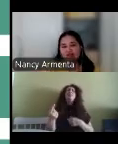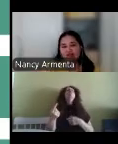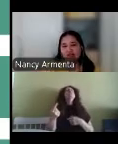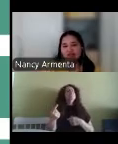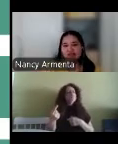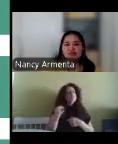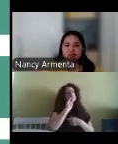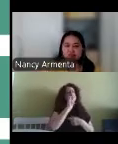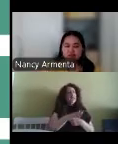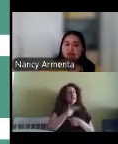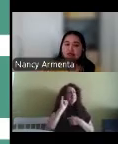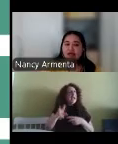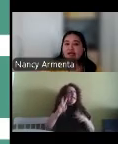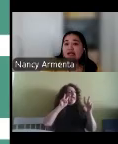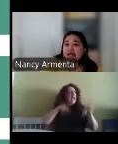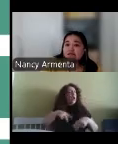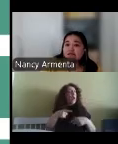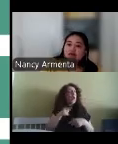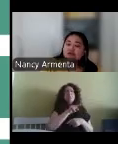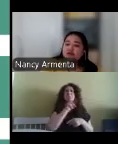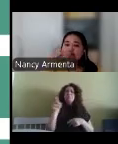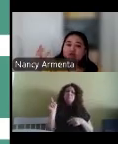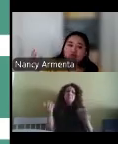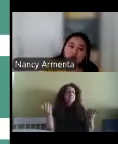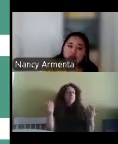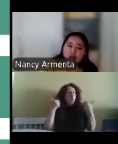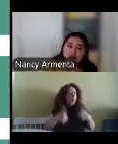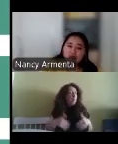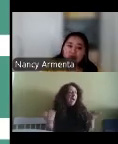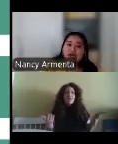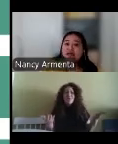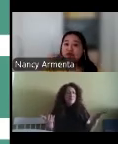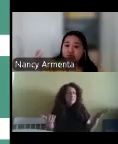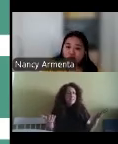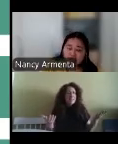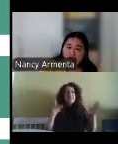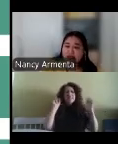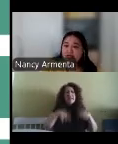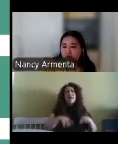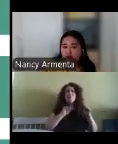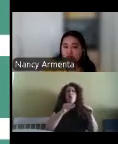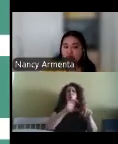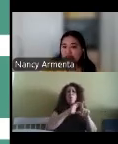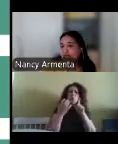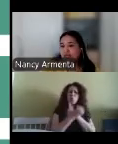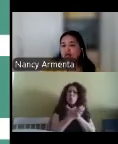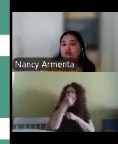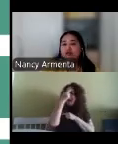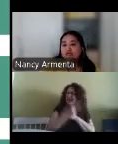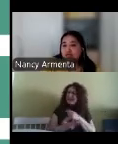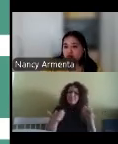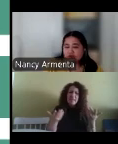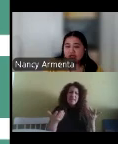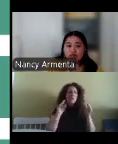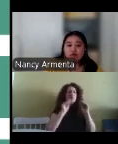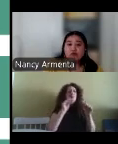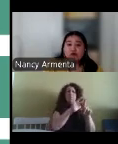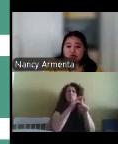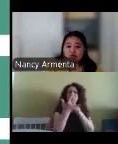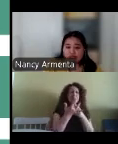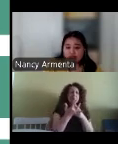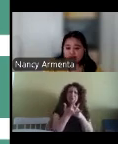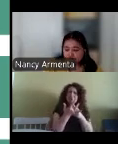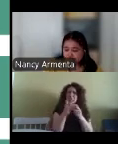de manera humana, sino también respecto a toda su bagaje cultural, a su propia condición, a su